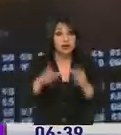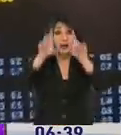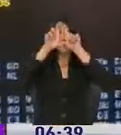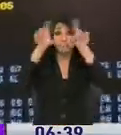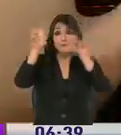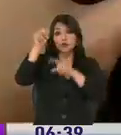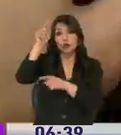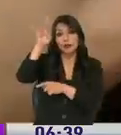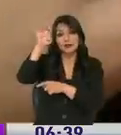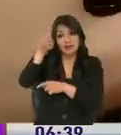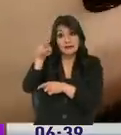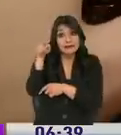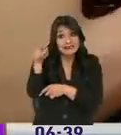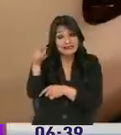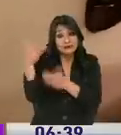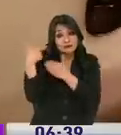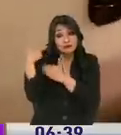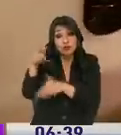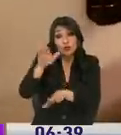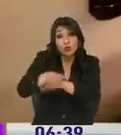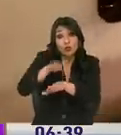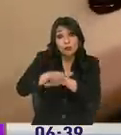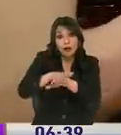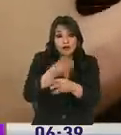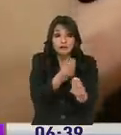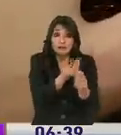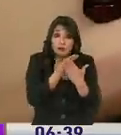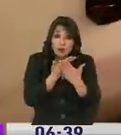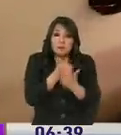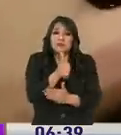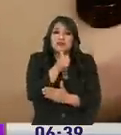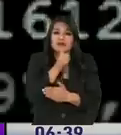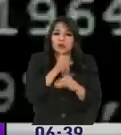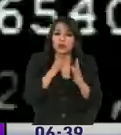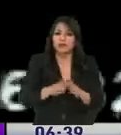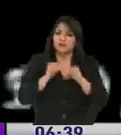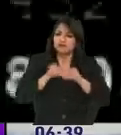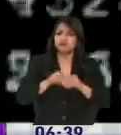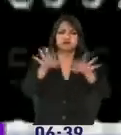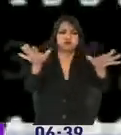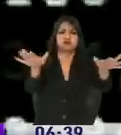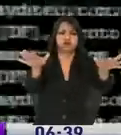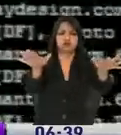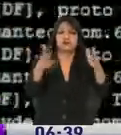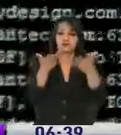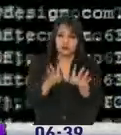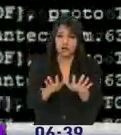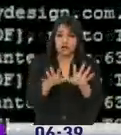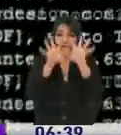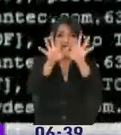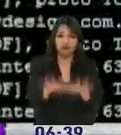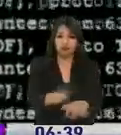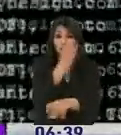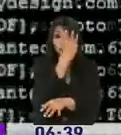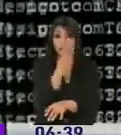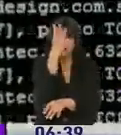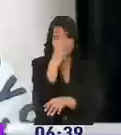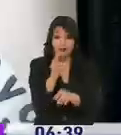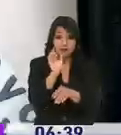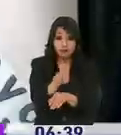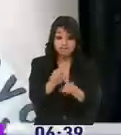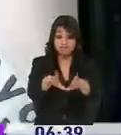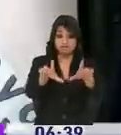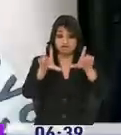Novastrad sería la responsable de la filtración de información privada de ecuatorianos, lo que se detectó en un servidor ubicado en Estados Unidos.